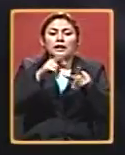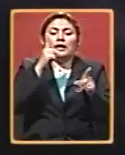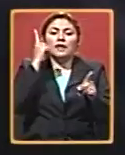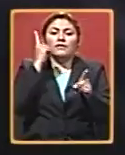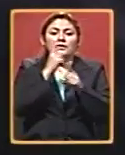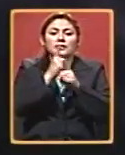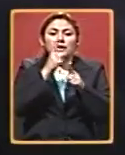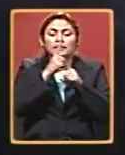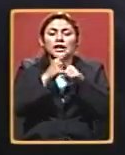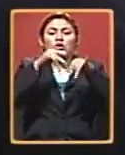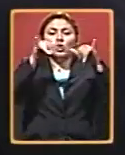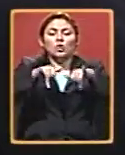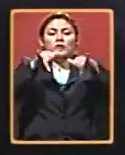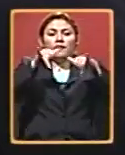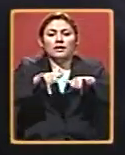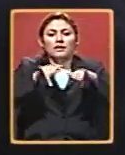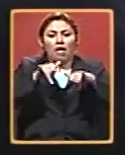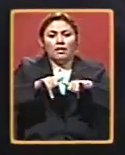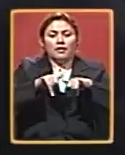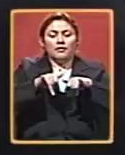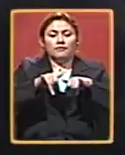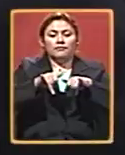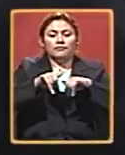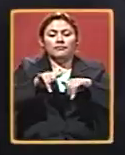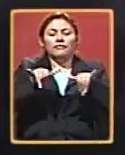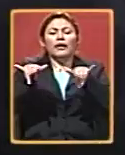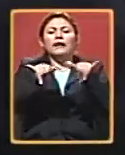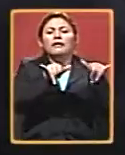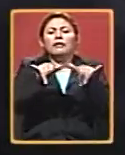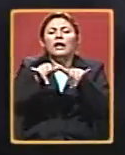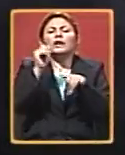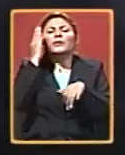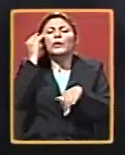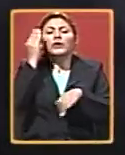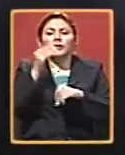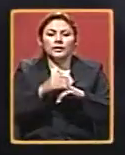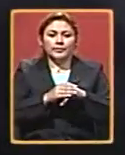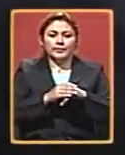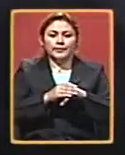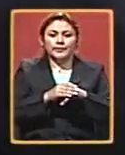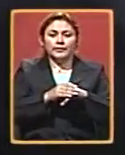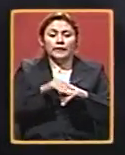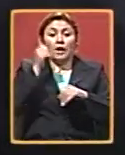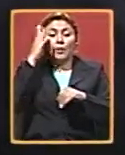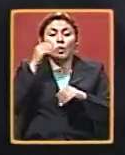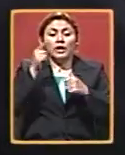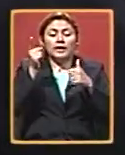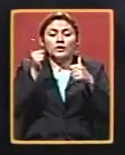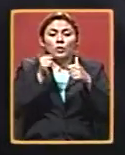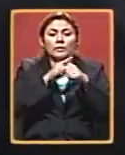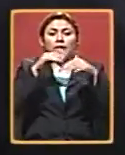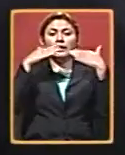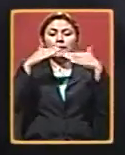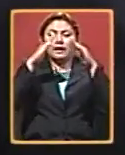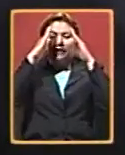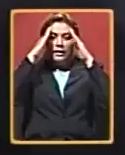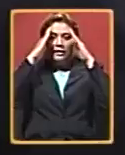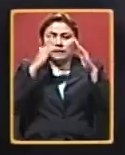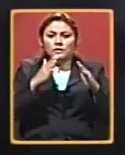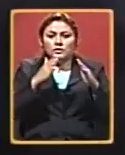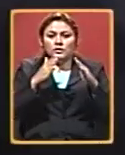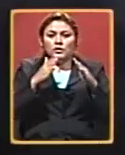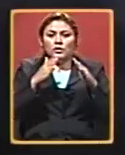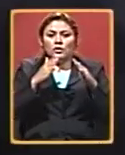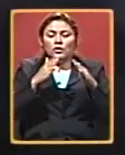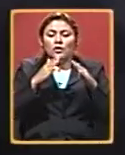la sostenibilidad. Equidad, ¿por qué? Bueno, porque es un primer nivel de atención que como vía de